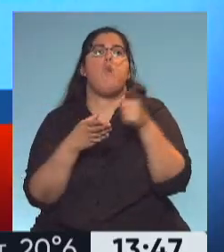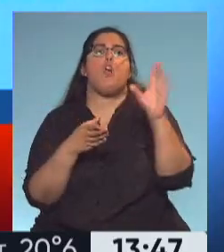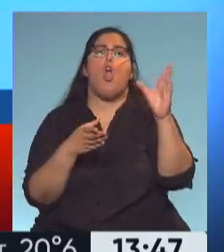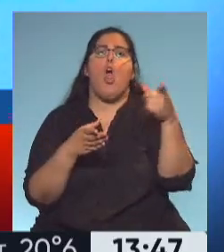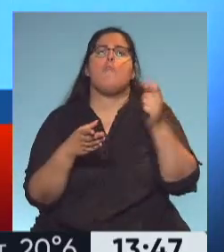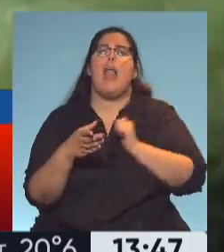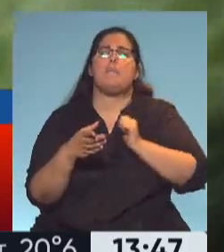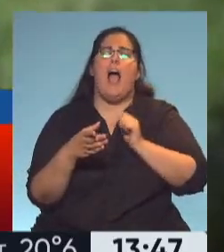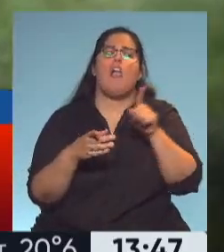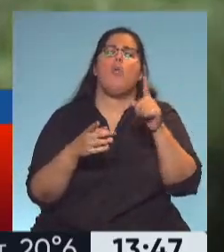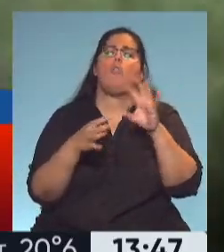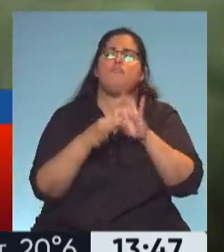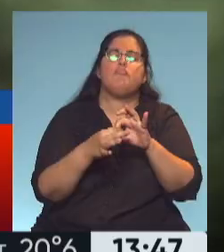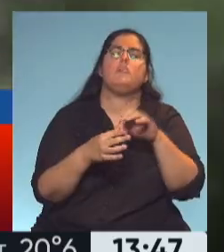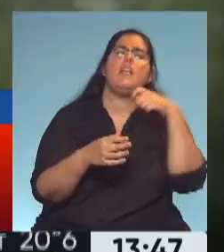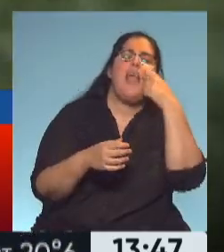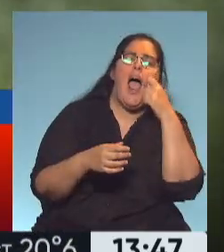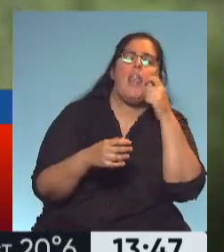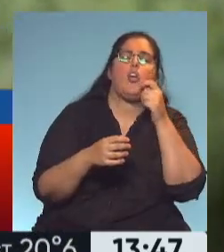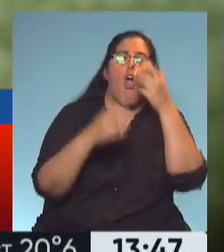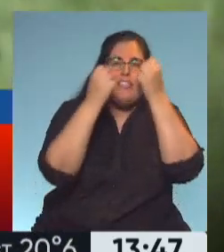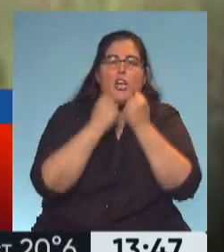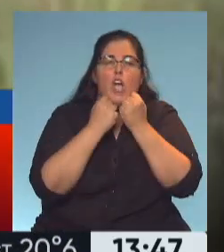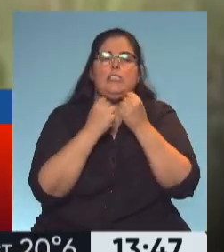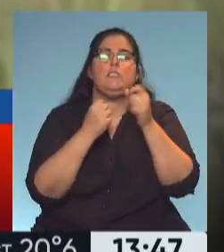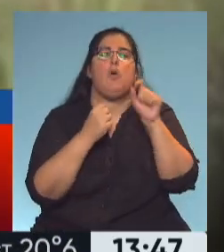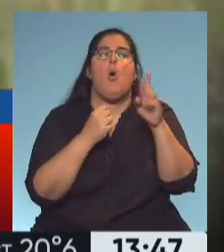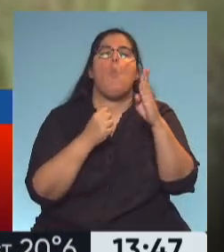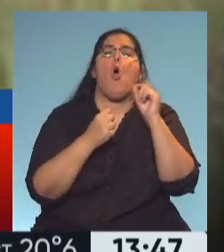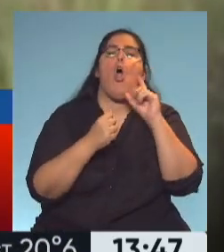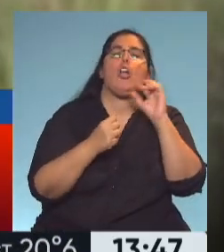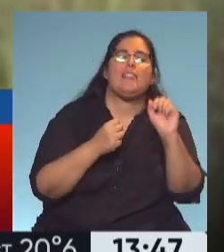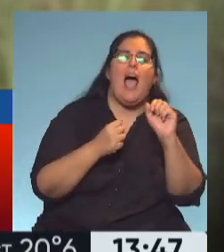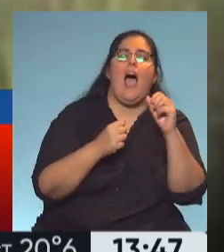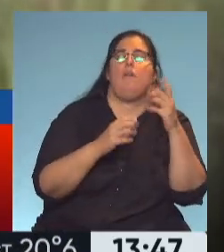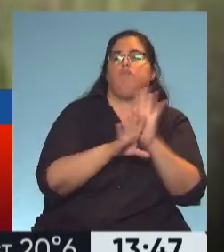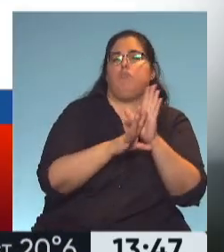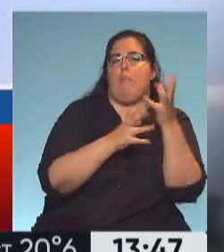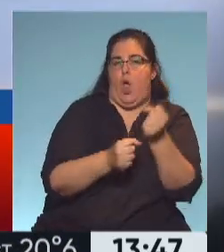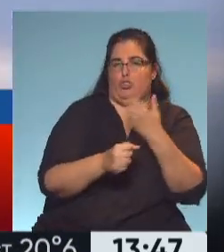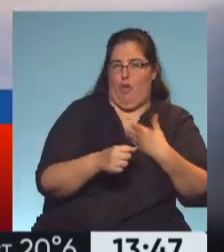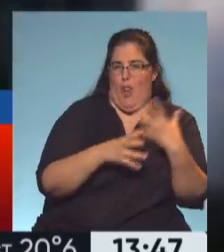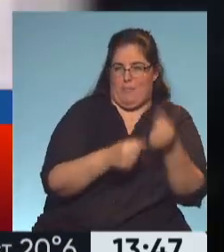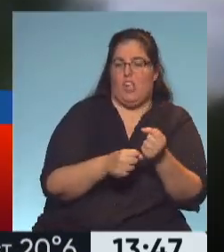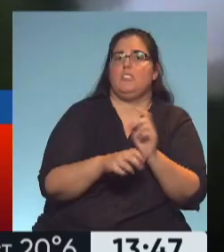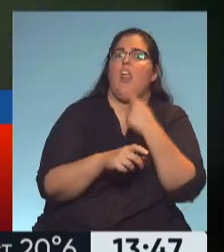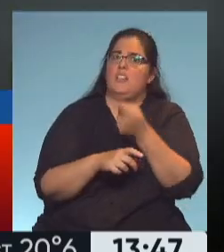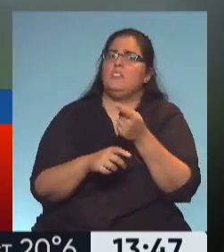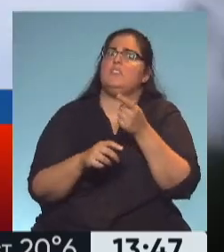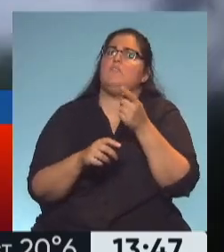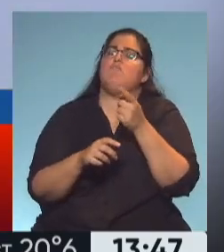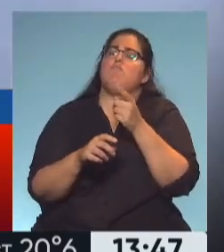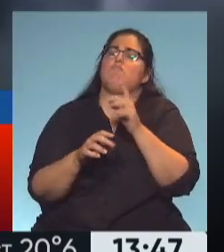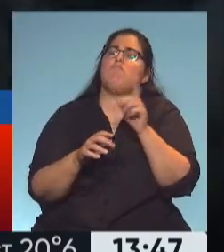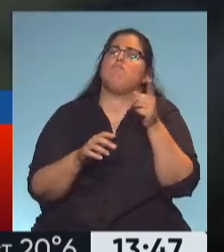con el narcoterrorismo que cuenta con la protección de Bogotá. Caracas va más allá y denuncia que hay un plan de Estados